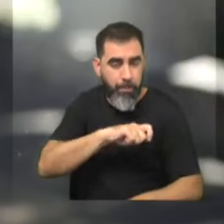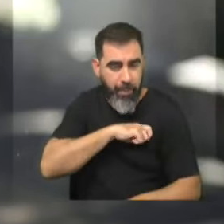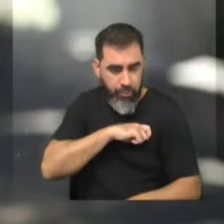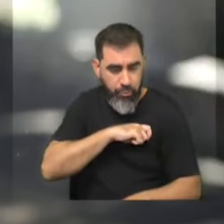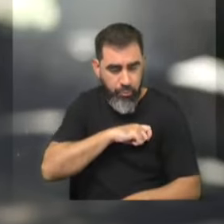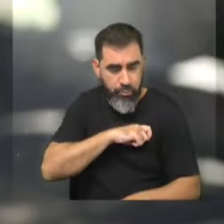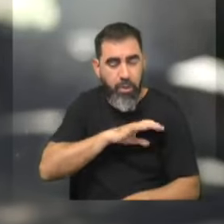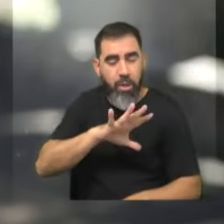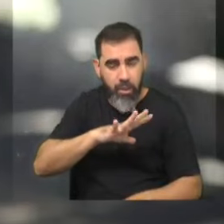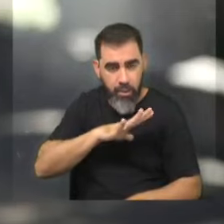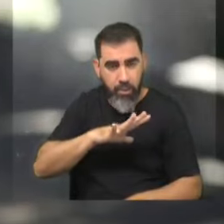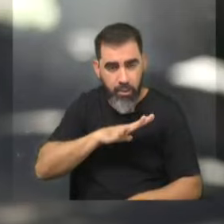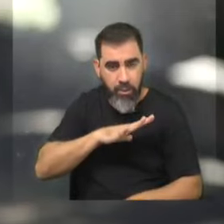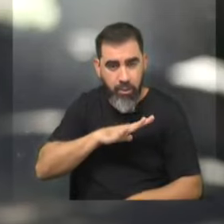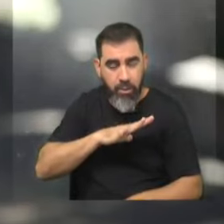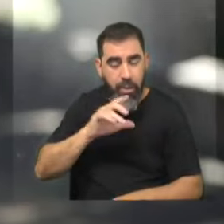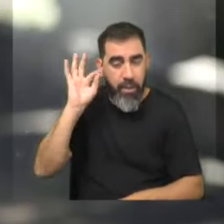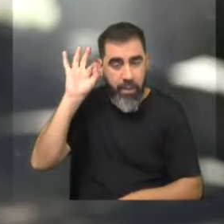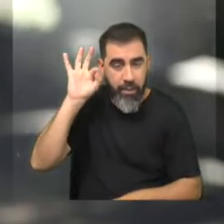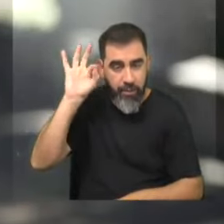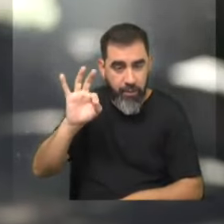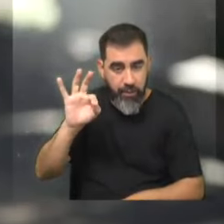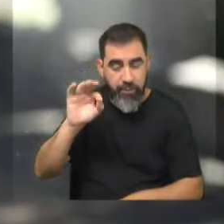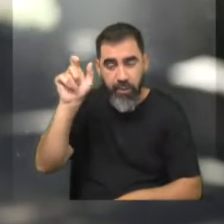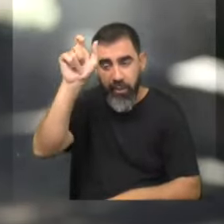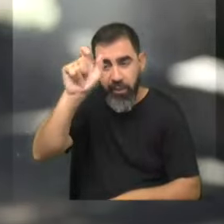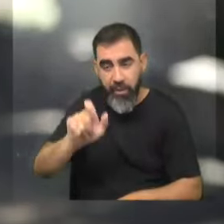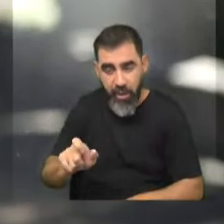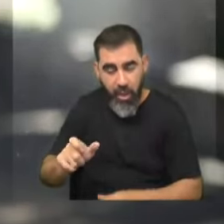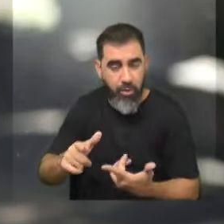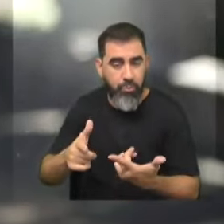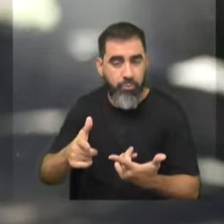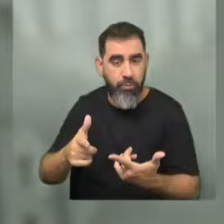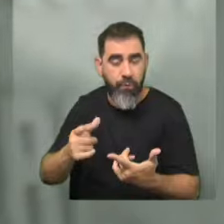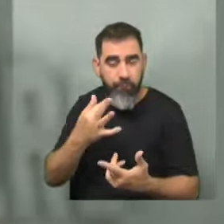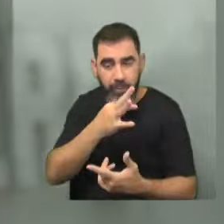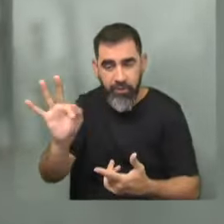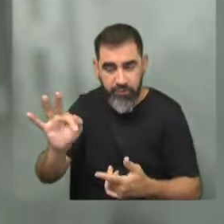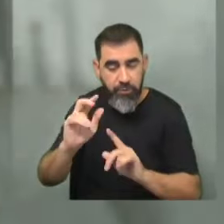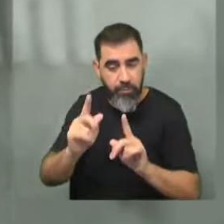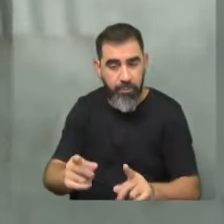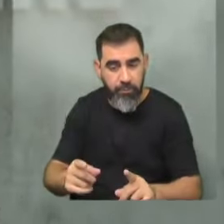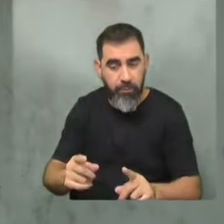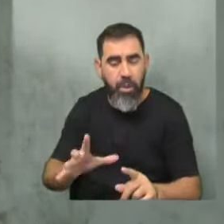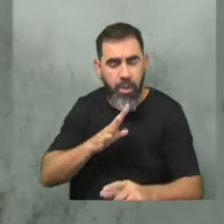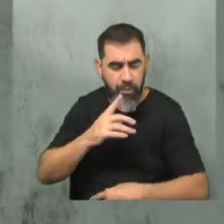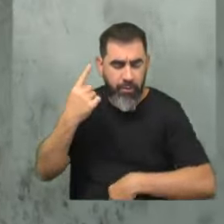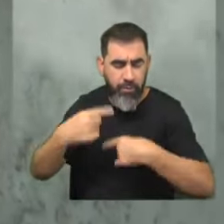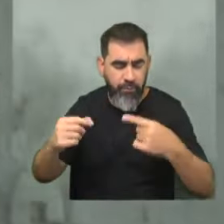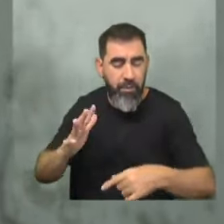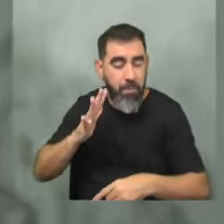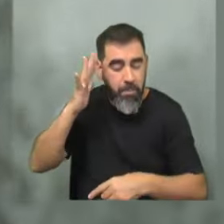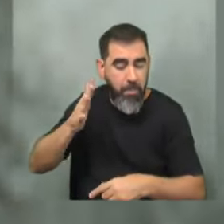en español, también encontramos epitafios en inglés, epitafios en italiano, epitafios en francés. O sea que podemos tener una idea